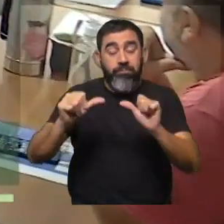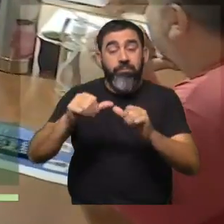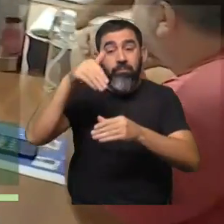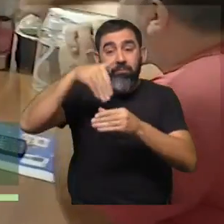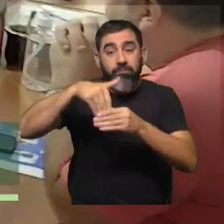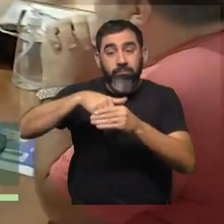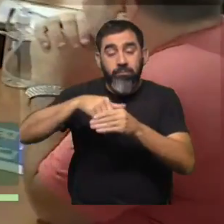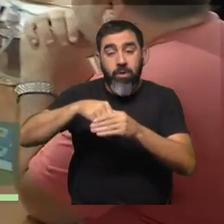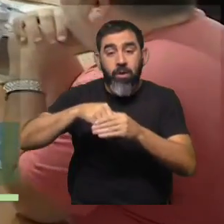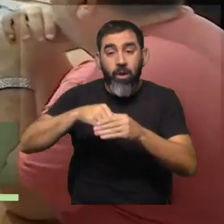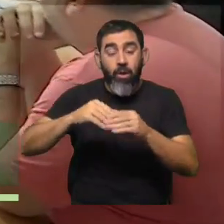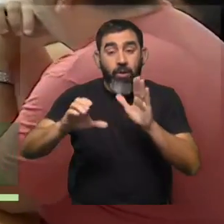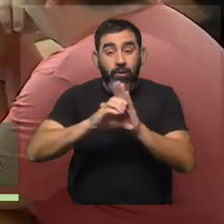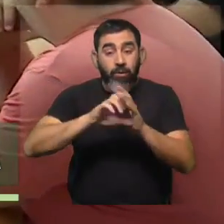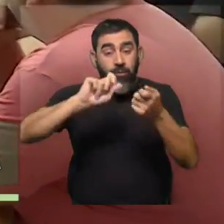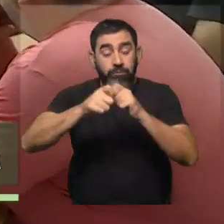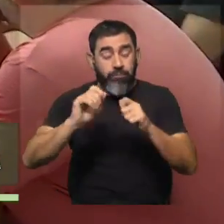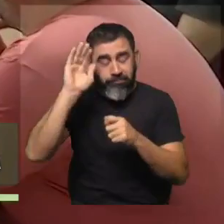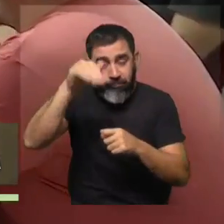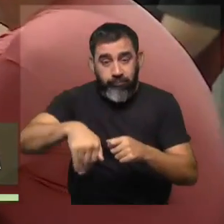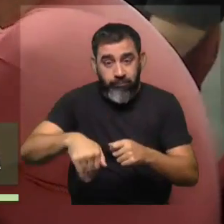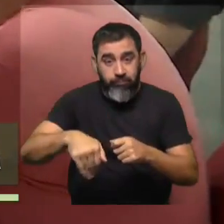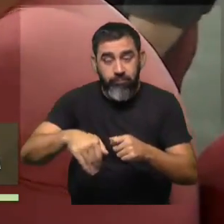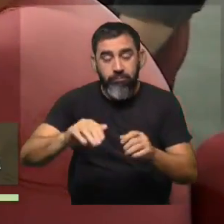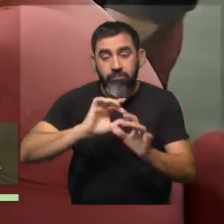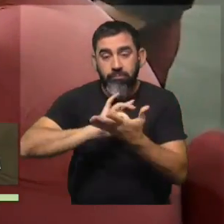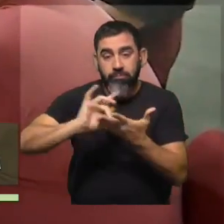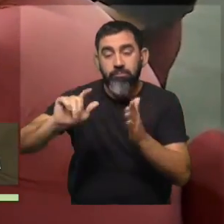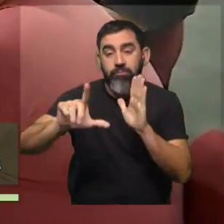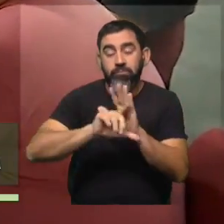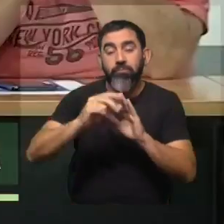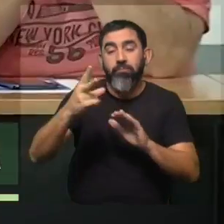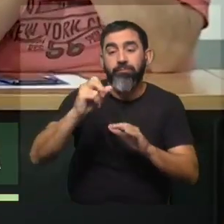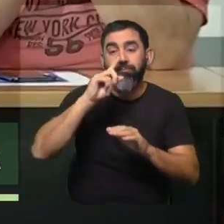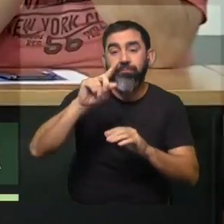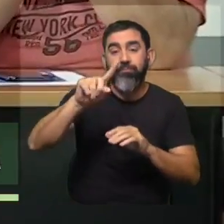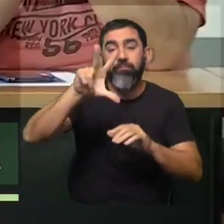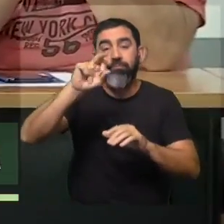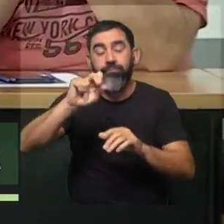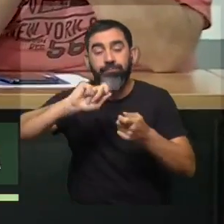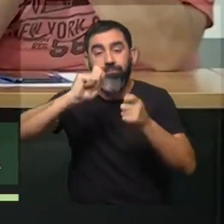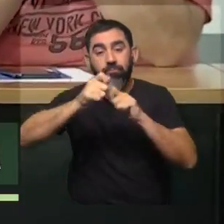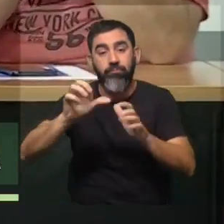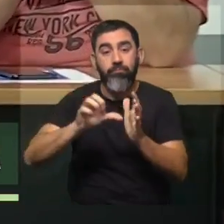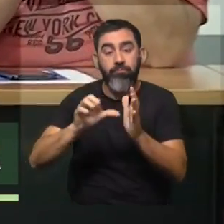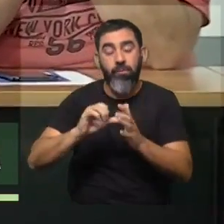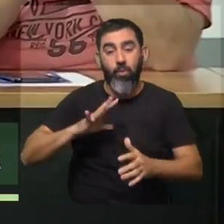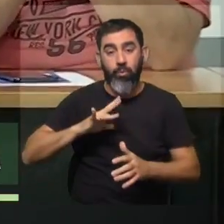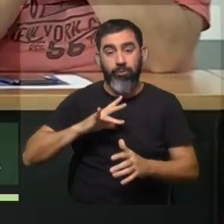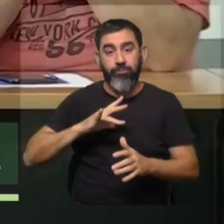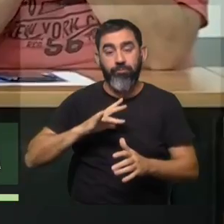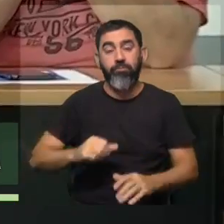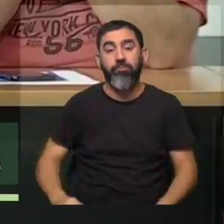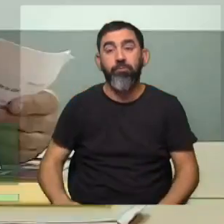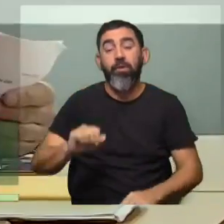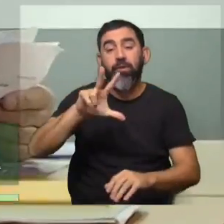plebiscito que enmiende la Constitución de la República dejando sin efecto la ley 20.130 que reformó el sistema jubilatorio al